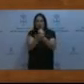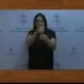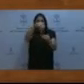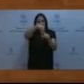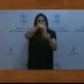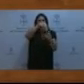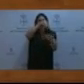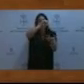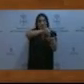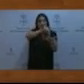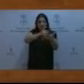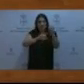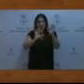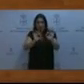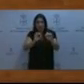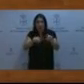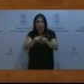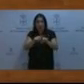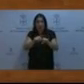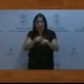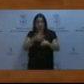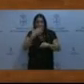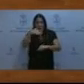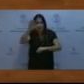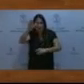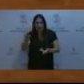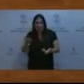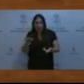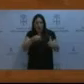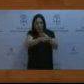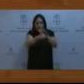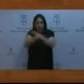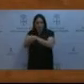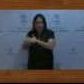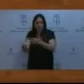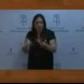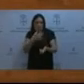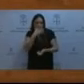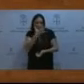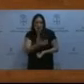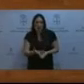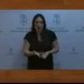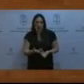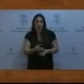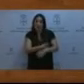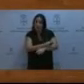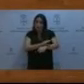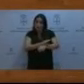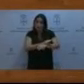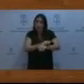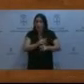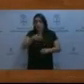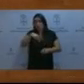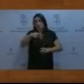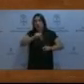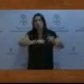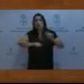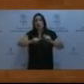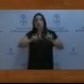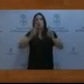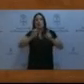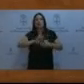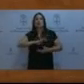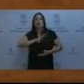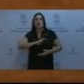como nazis en guetos. En el mismo sentido, y ante las afirmaciones de la consejera, desde la Asociación Maestros Capacitados se nos hacía llegar